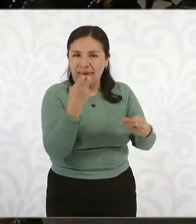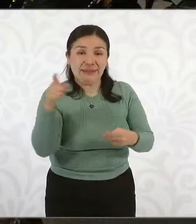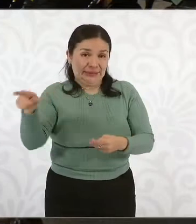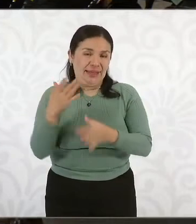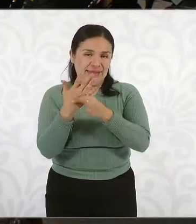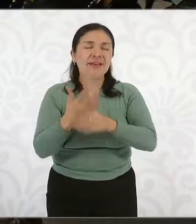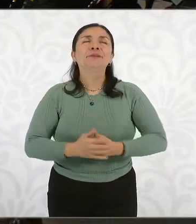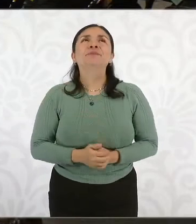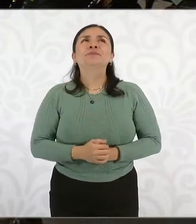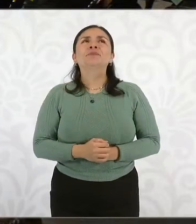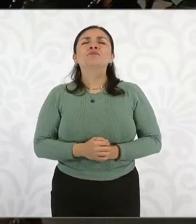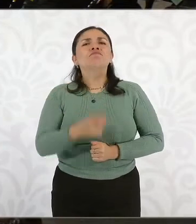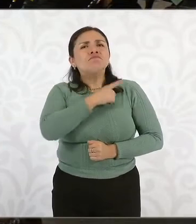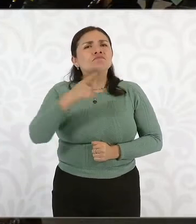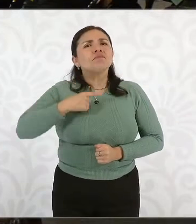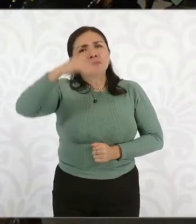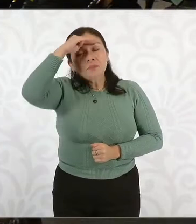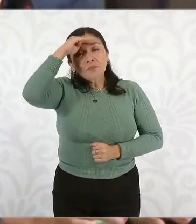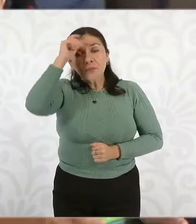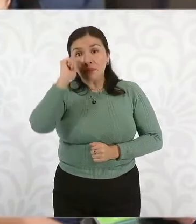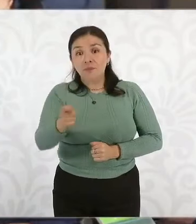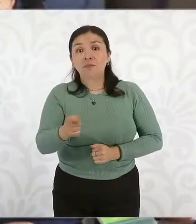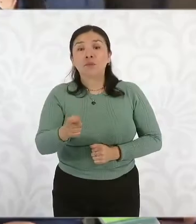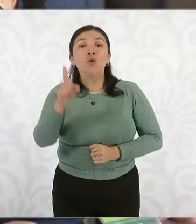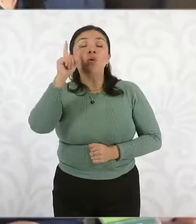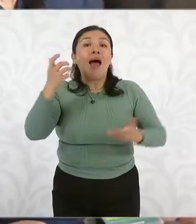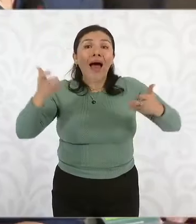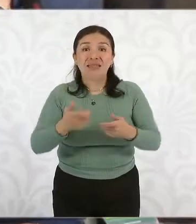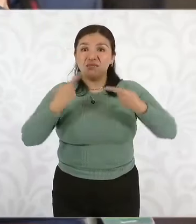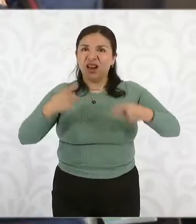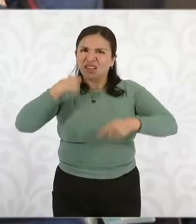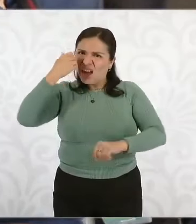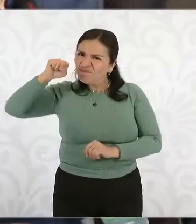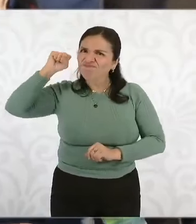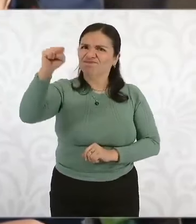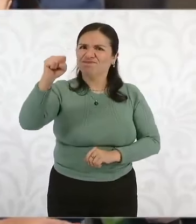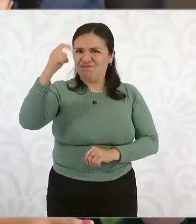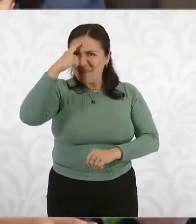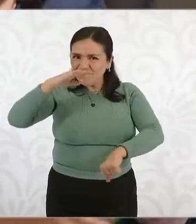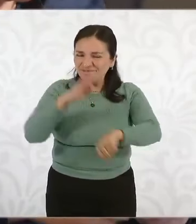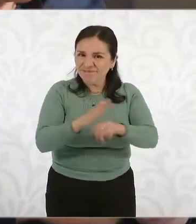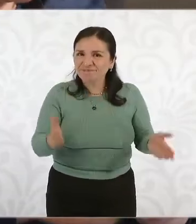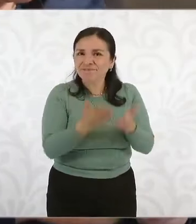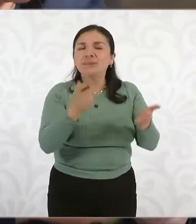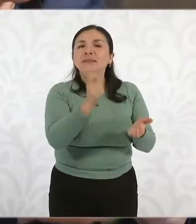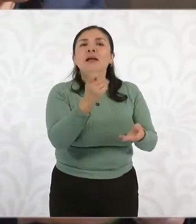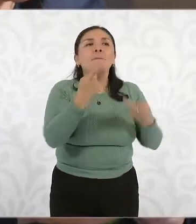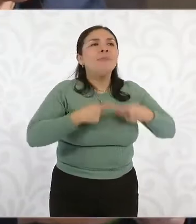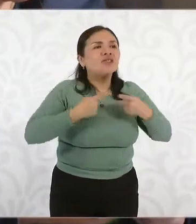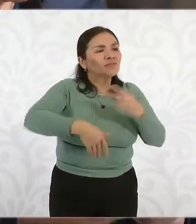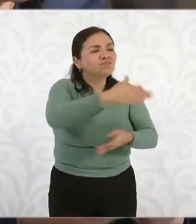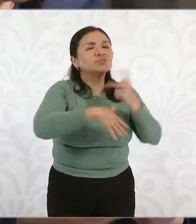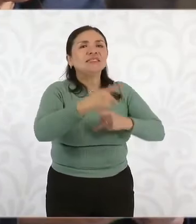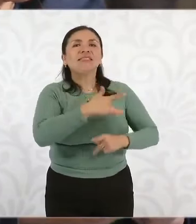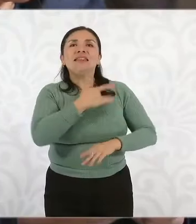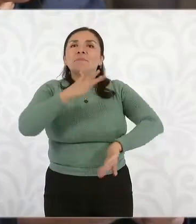activista que tiene que pensar que el primer trabajo de un activista radical es generar esperanza, o sea, es persuadir a